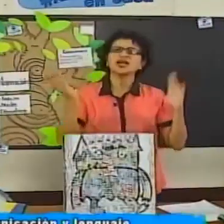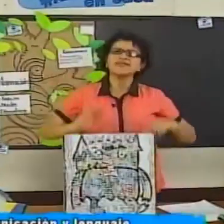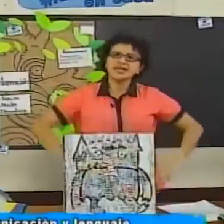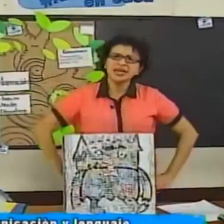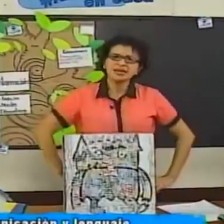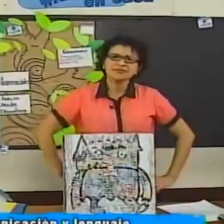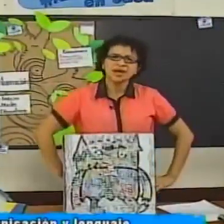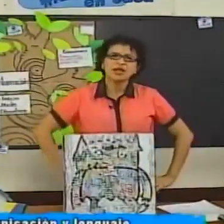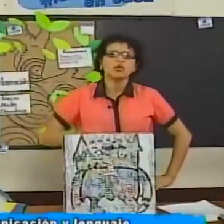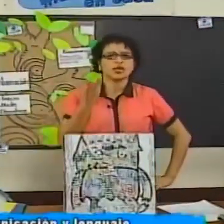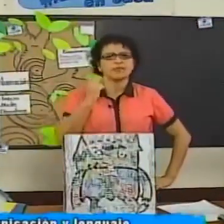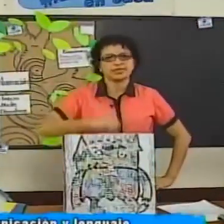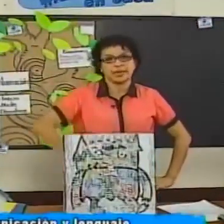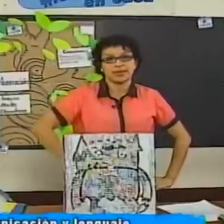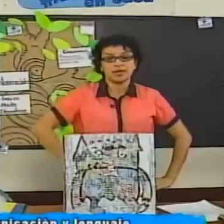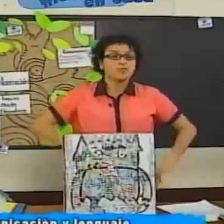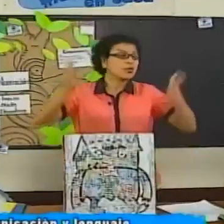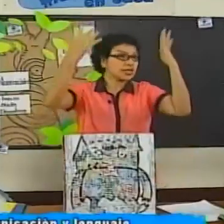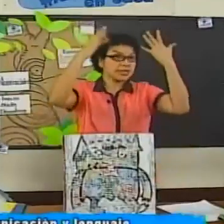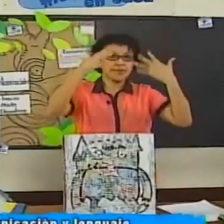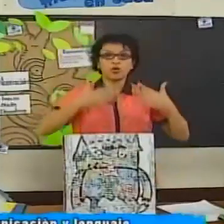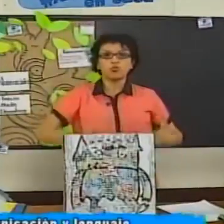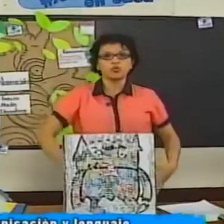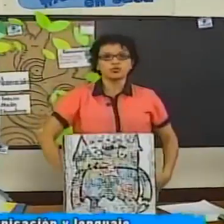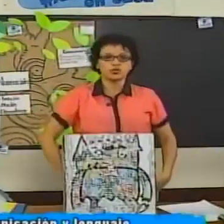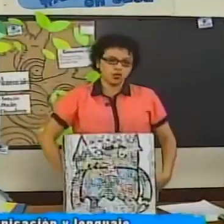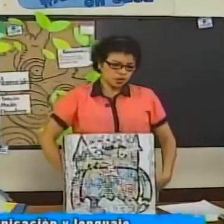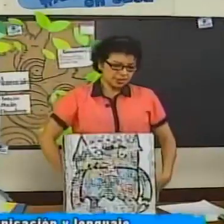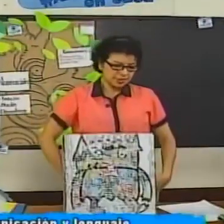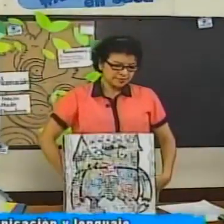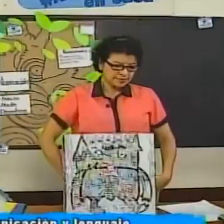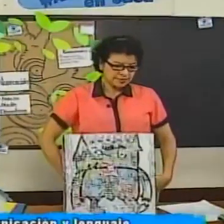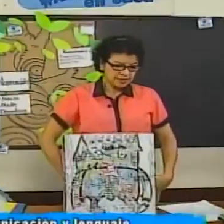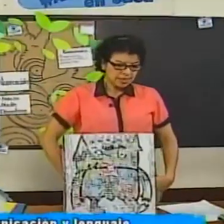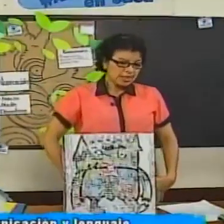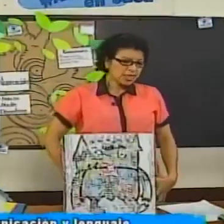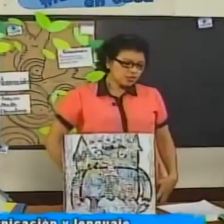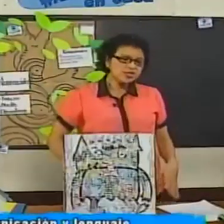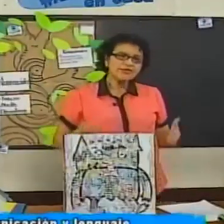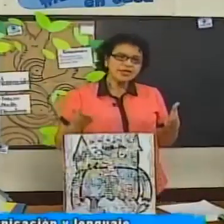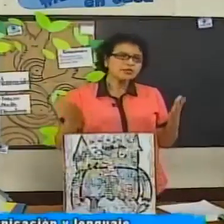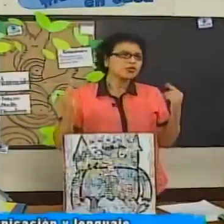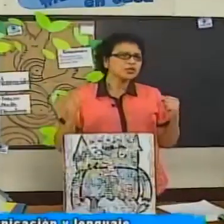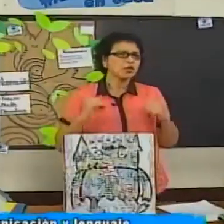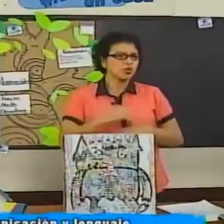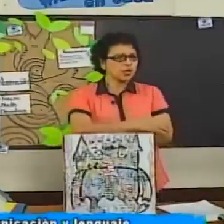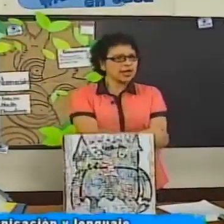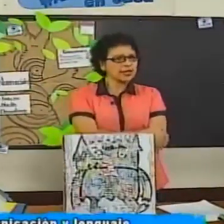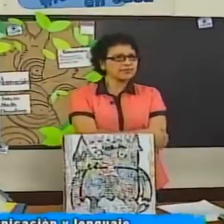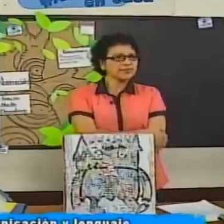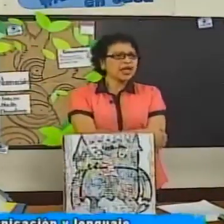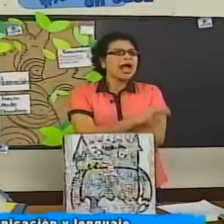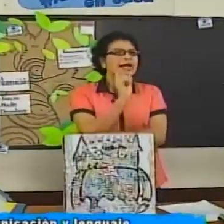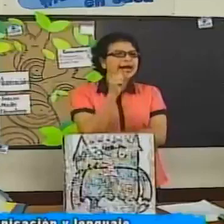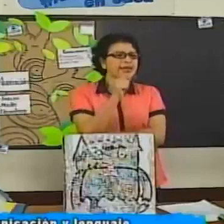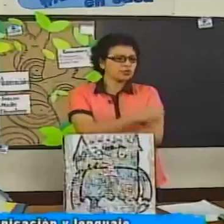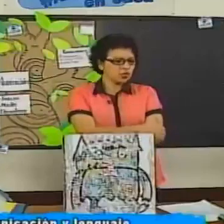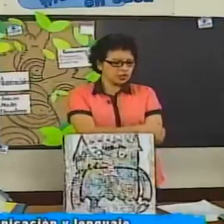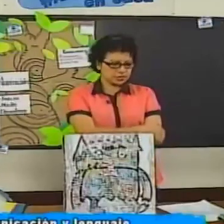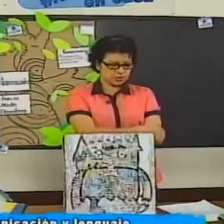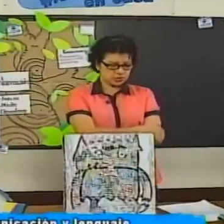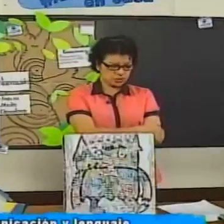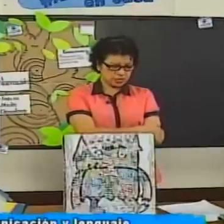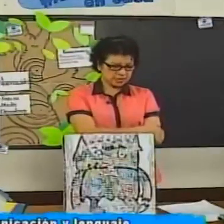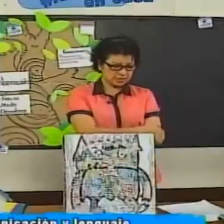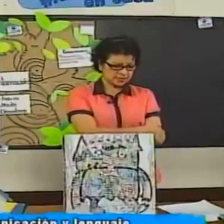No sabía lo que pasaba. Porque estaba con muchos colores. Y no sabía dónde colocar a cada